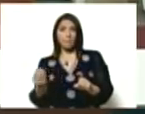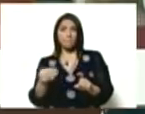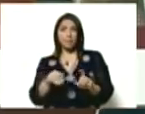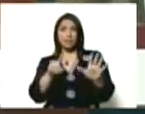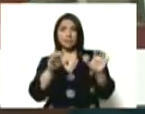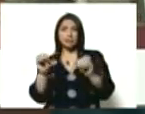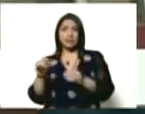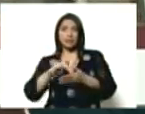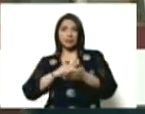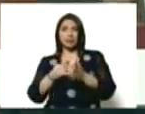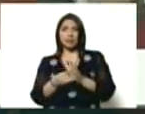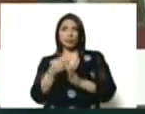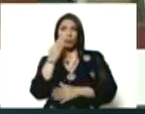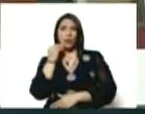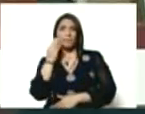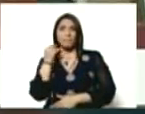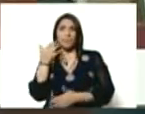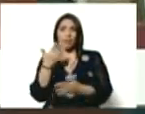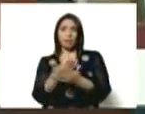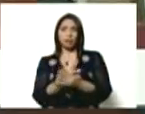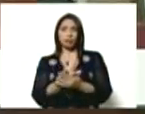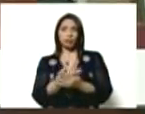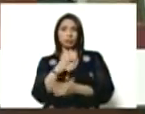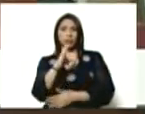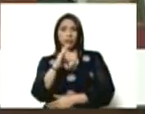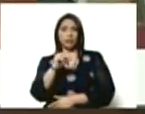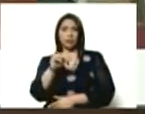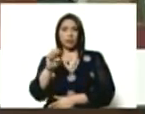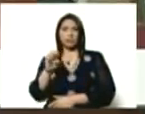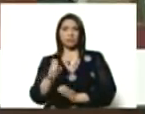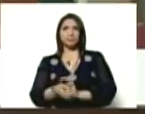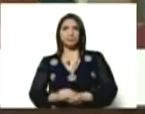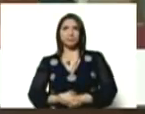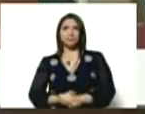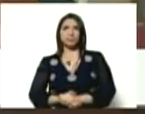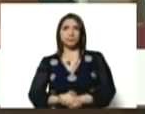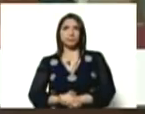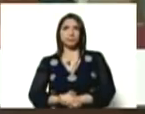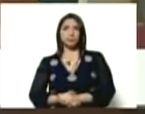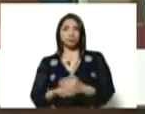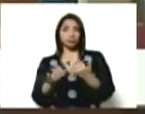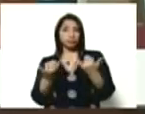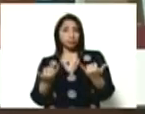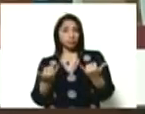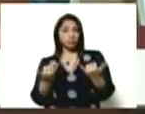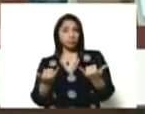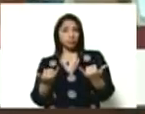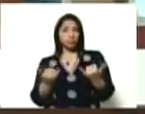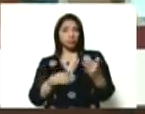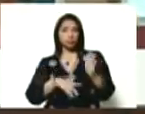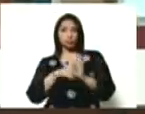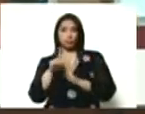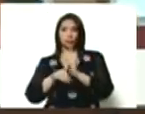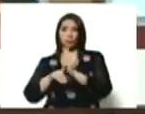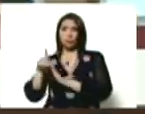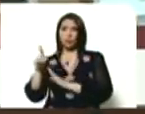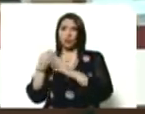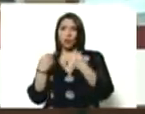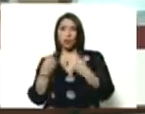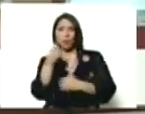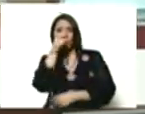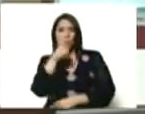y expertos del Consejo Nacional Electoral. En este momento se desarrolla cómo el